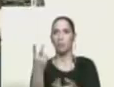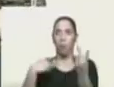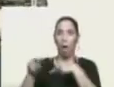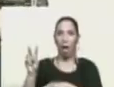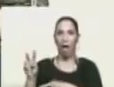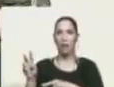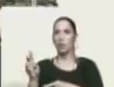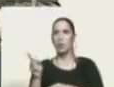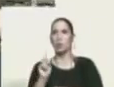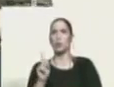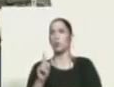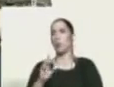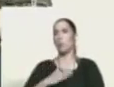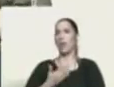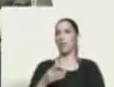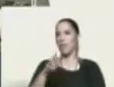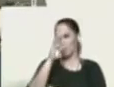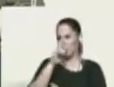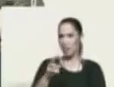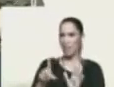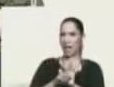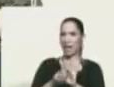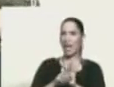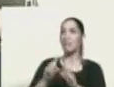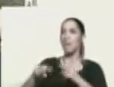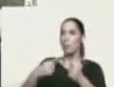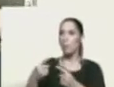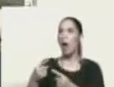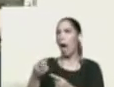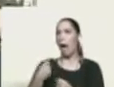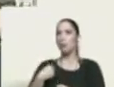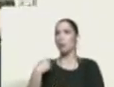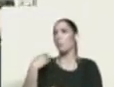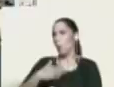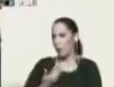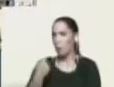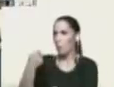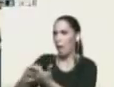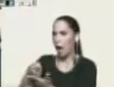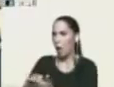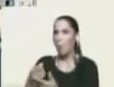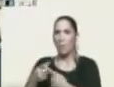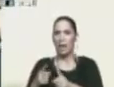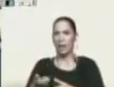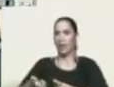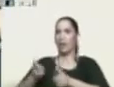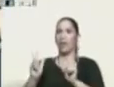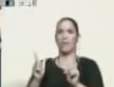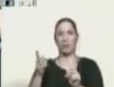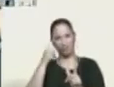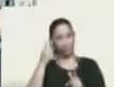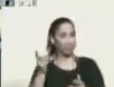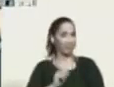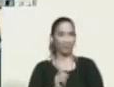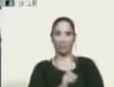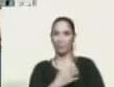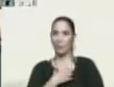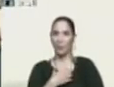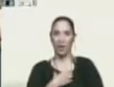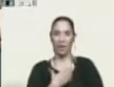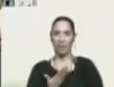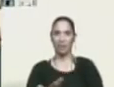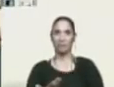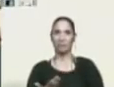extorsionar. Pero obviamente no se llegaba a la fase de acusación y mucho menos de condena final. Logrando un